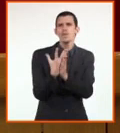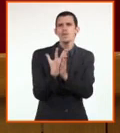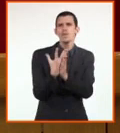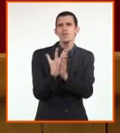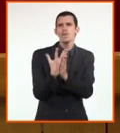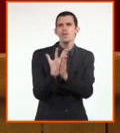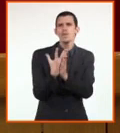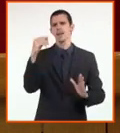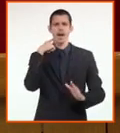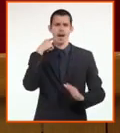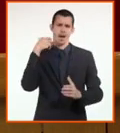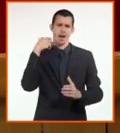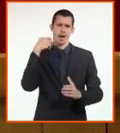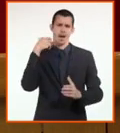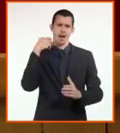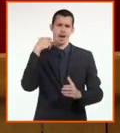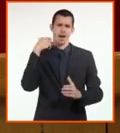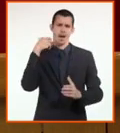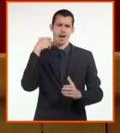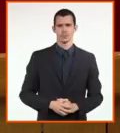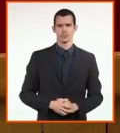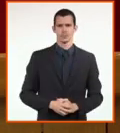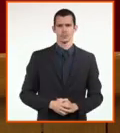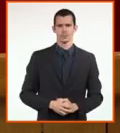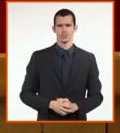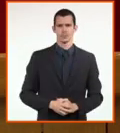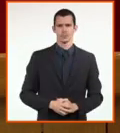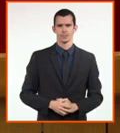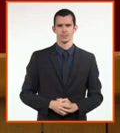Y albergando como común ese sentimiento profundo,